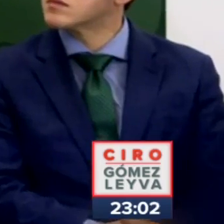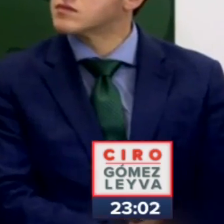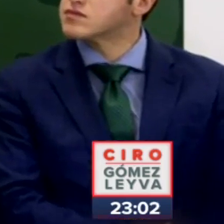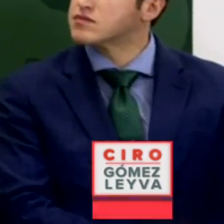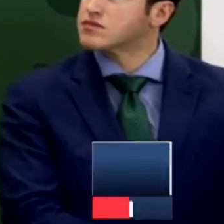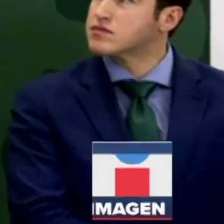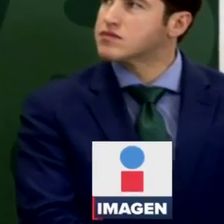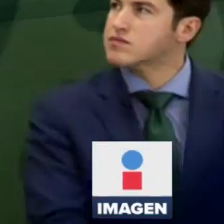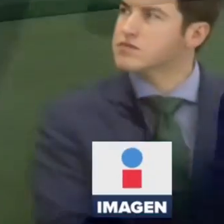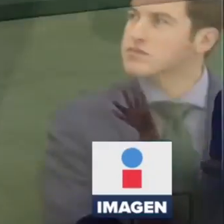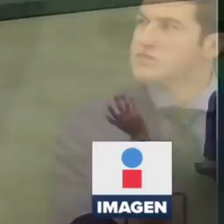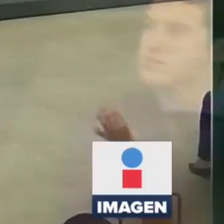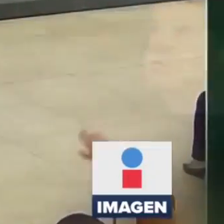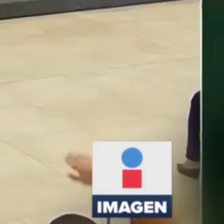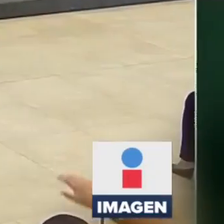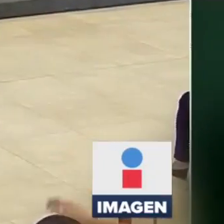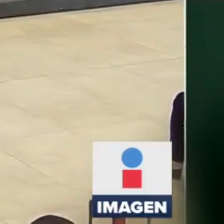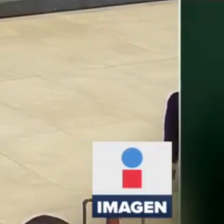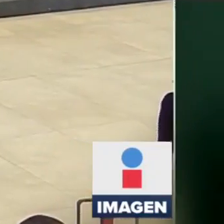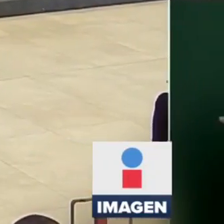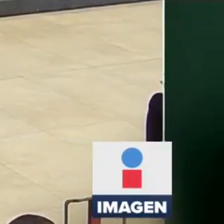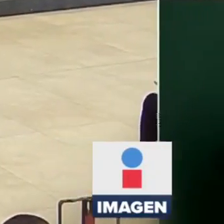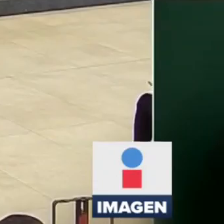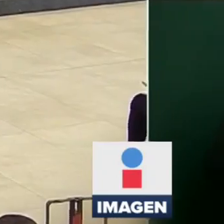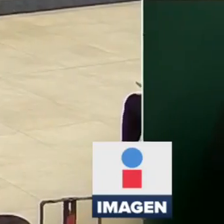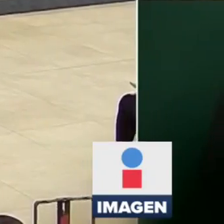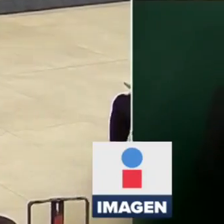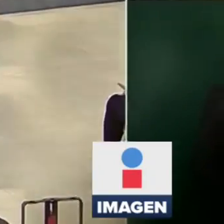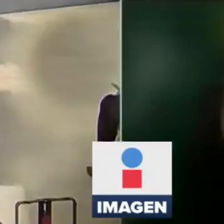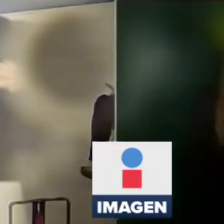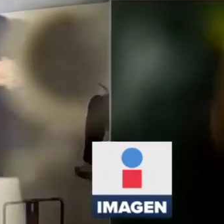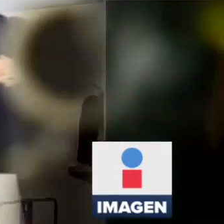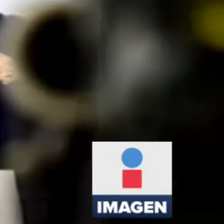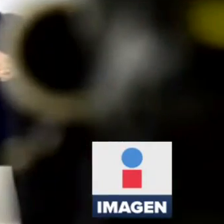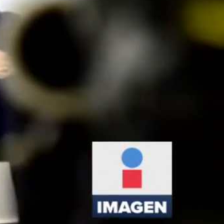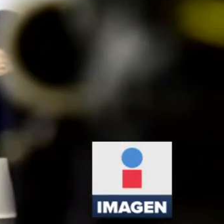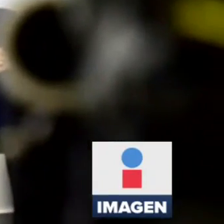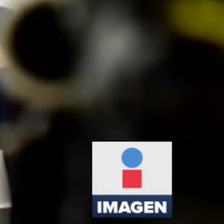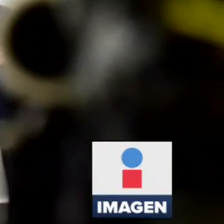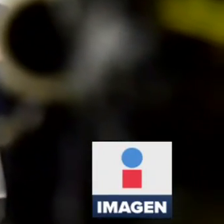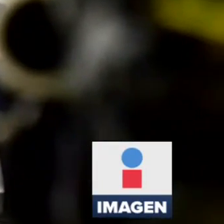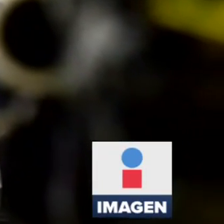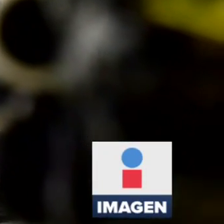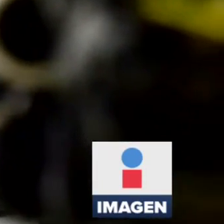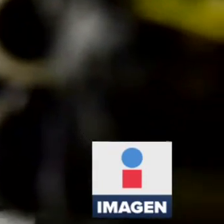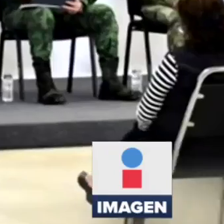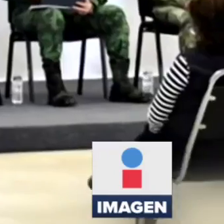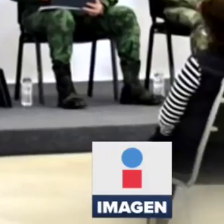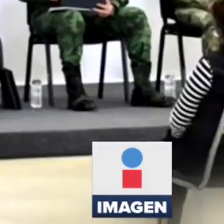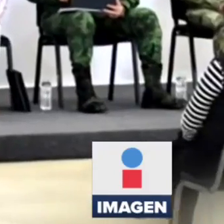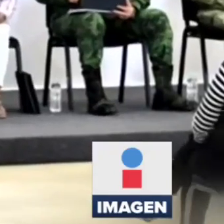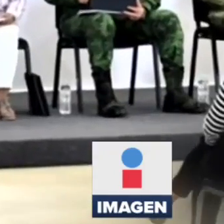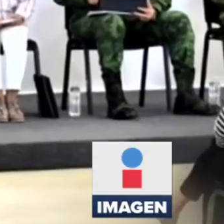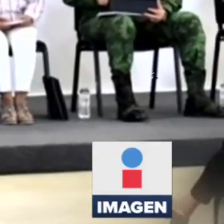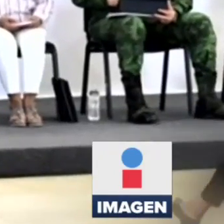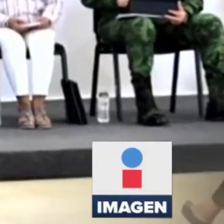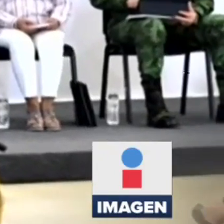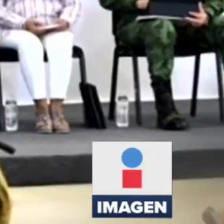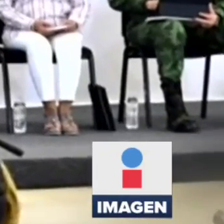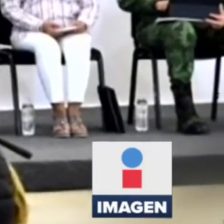lado esta mañana el presidente López Obrador envió un mensaje de apoyo al exgobernador Jaime Rodríguez preso en ese